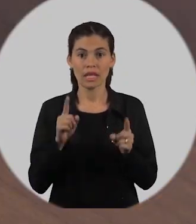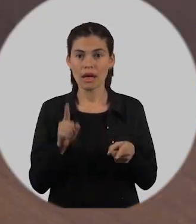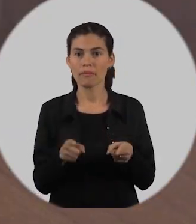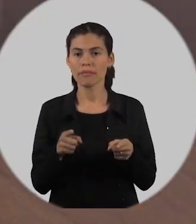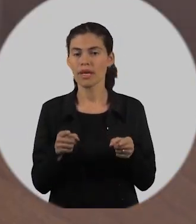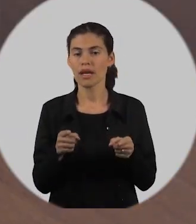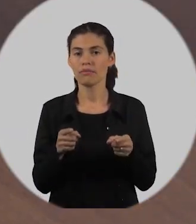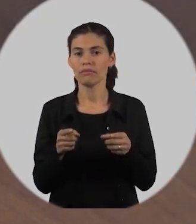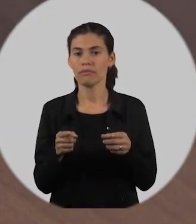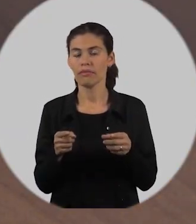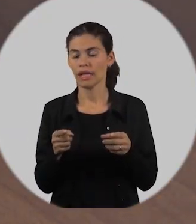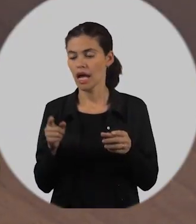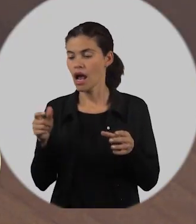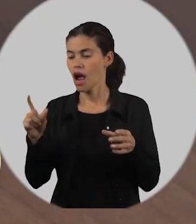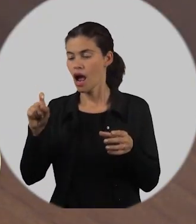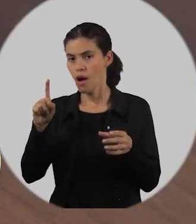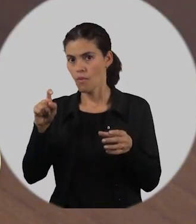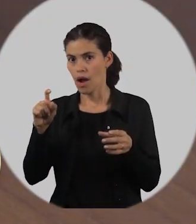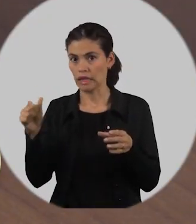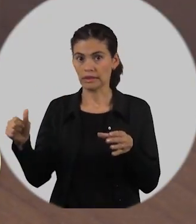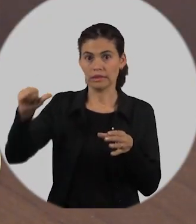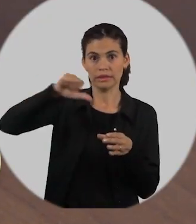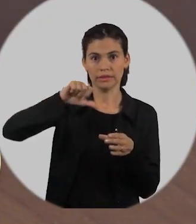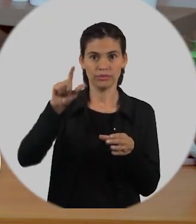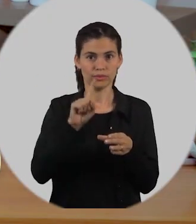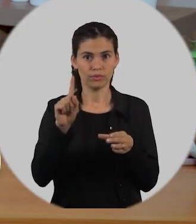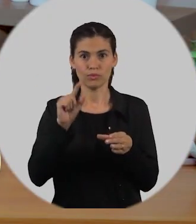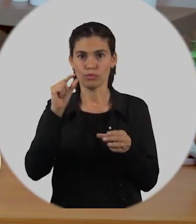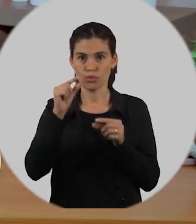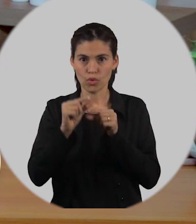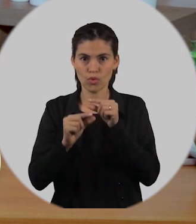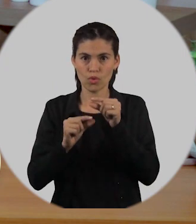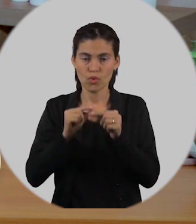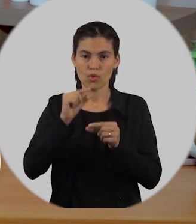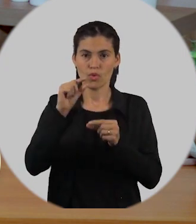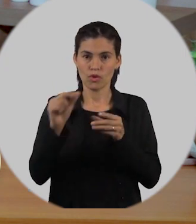Y nos vamos colocando el agua de a poquito.